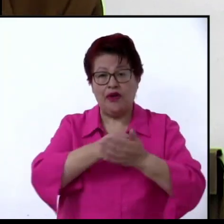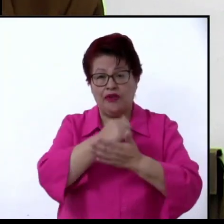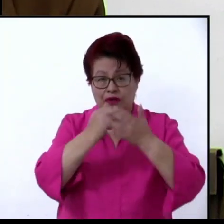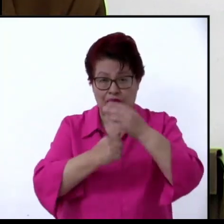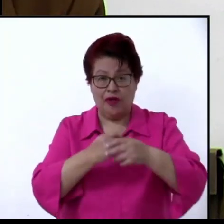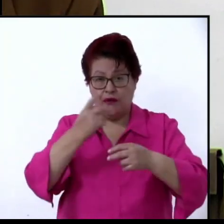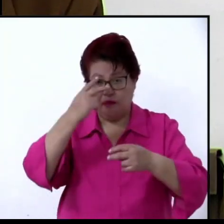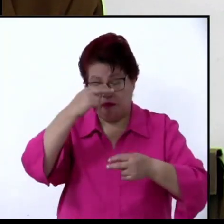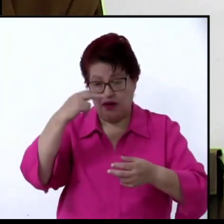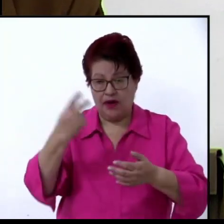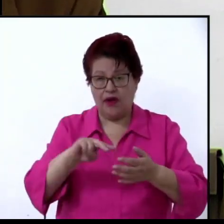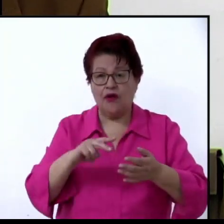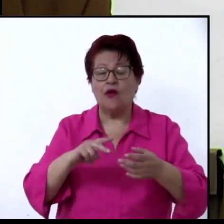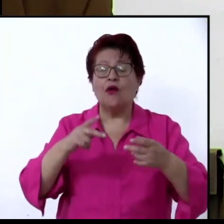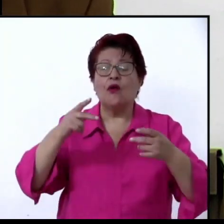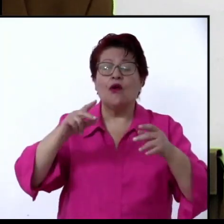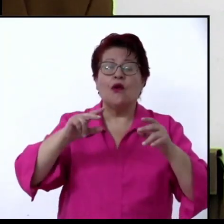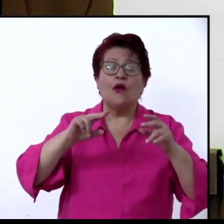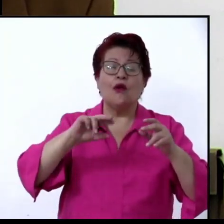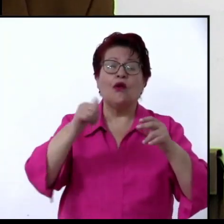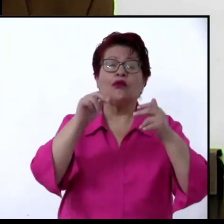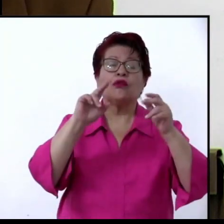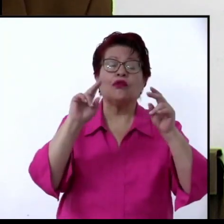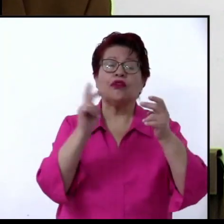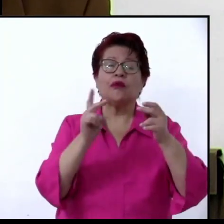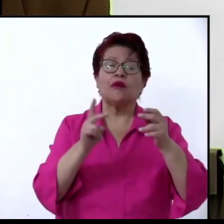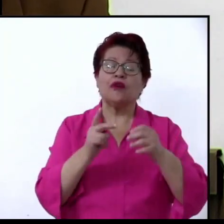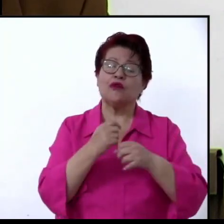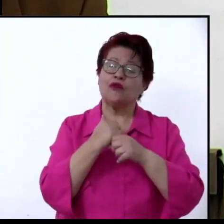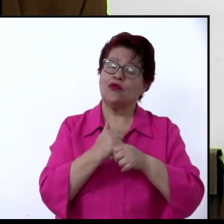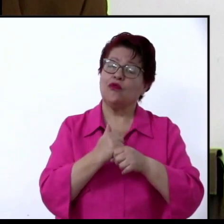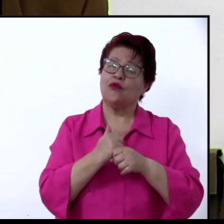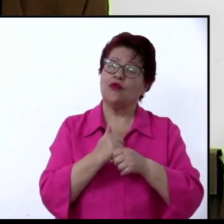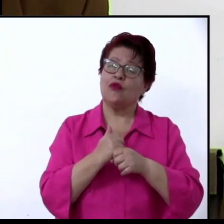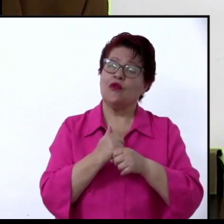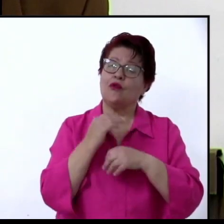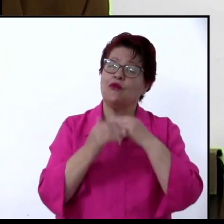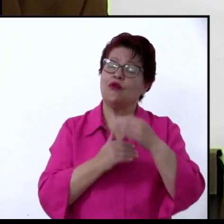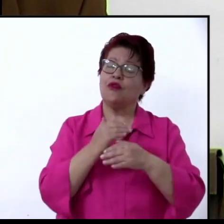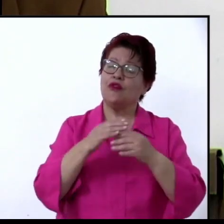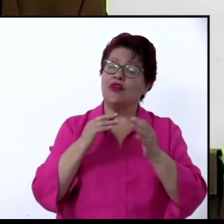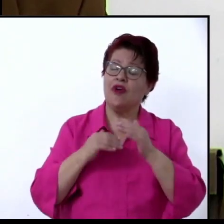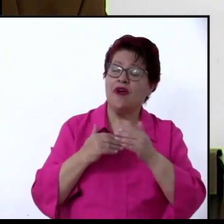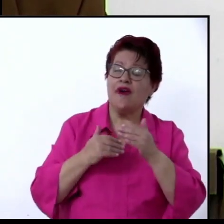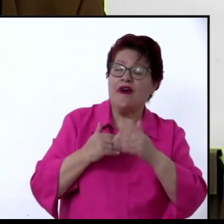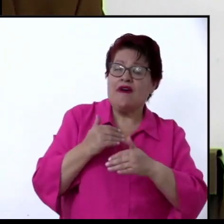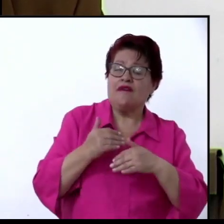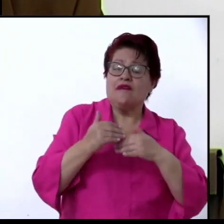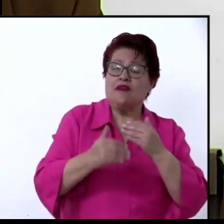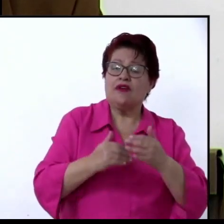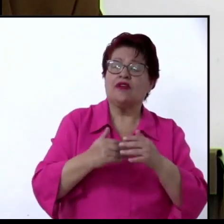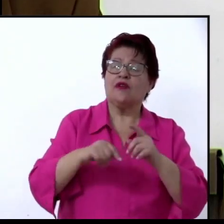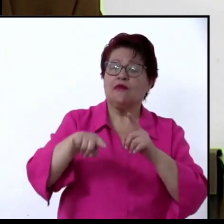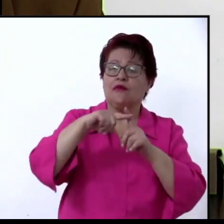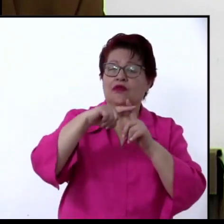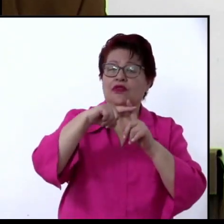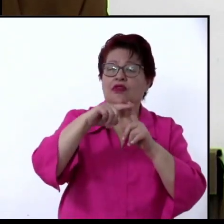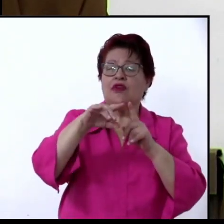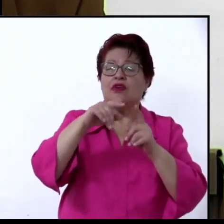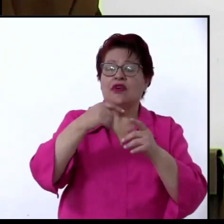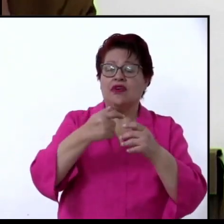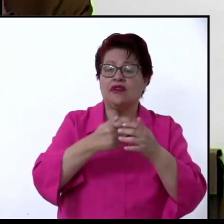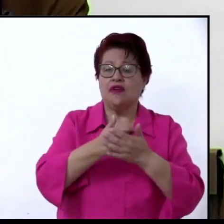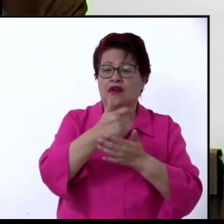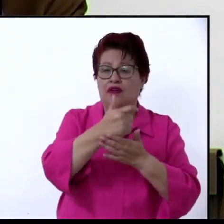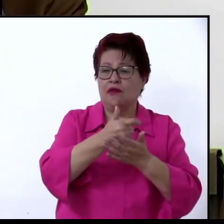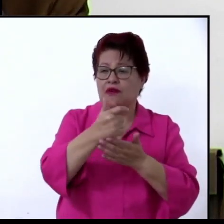México, también otro de los temas que sufrió un proceso de avance de manera positiva es el relacionado con el